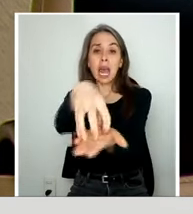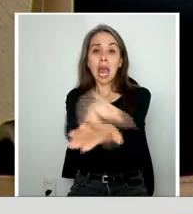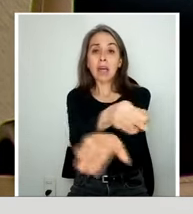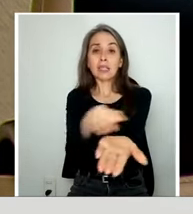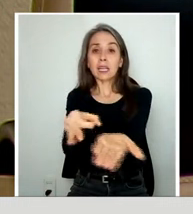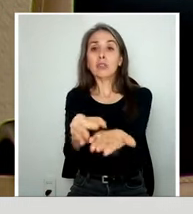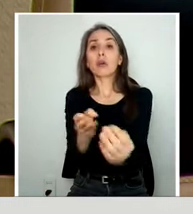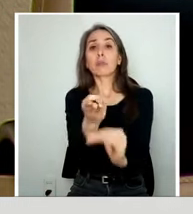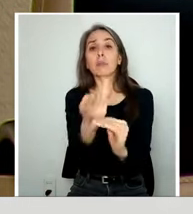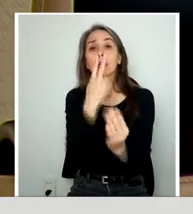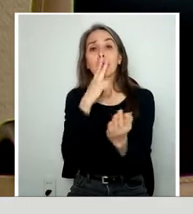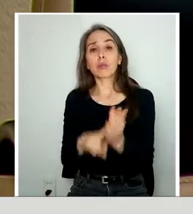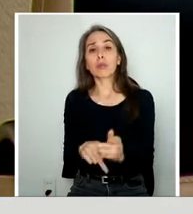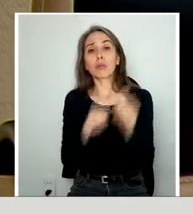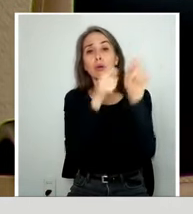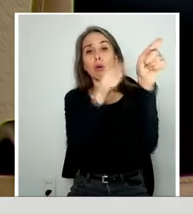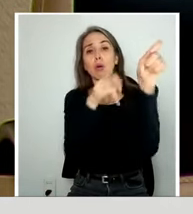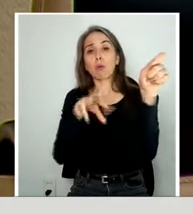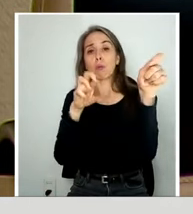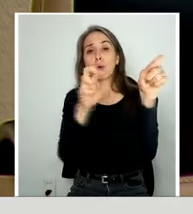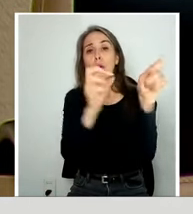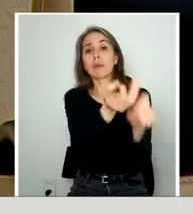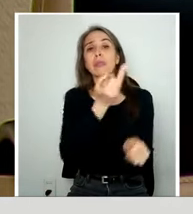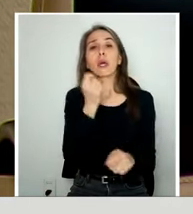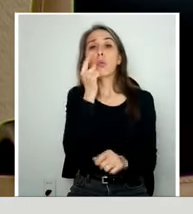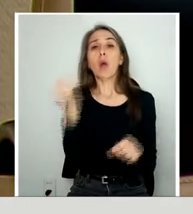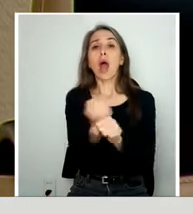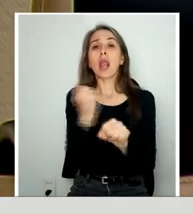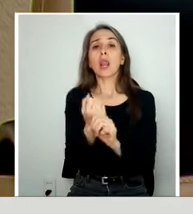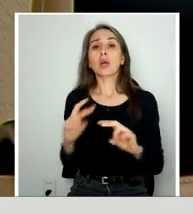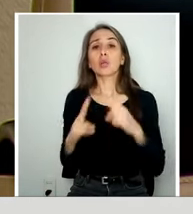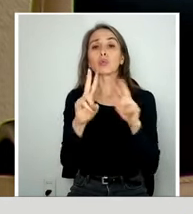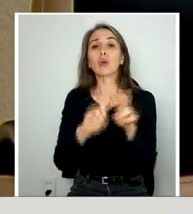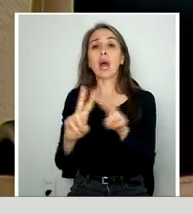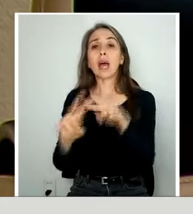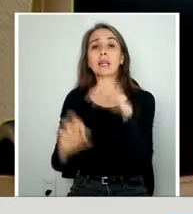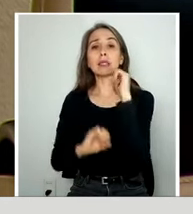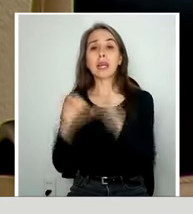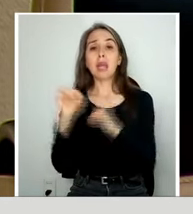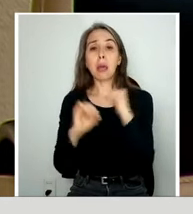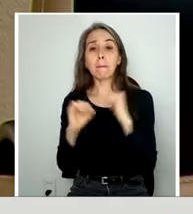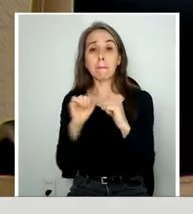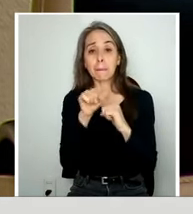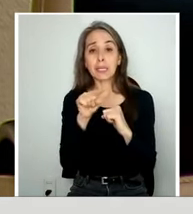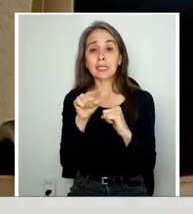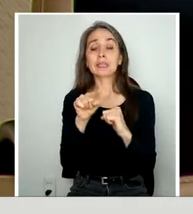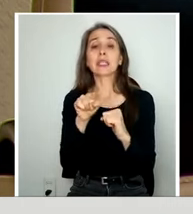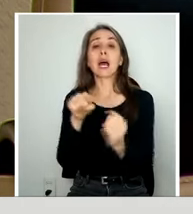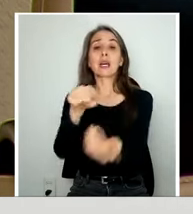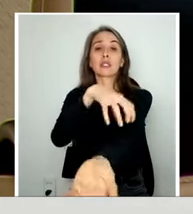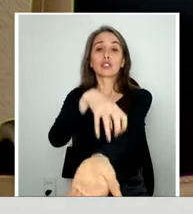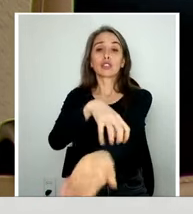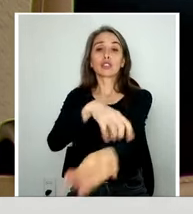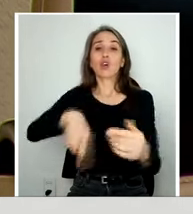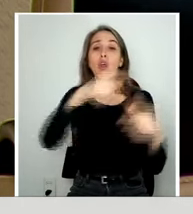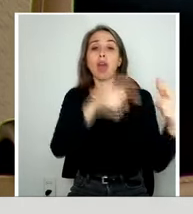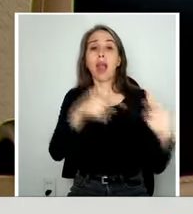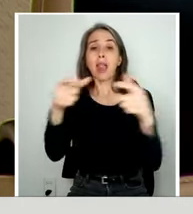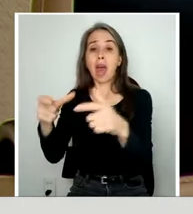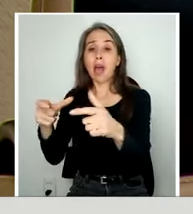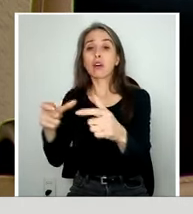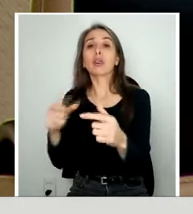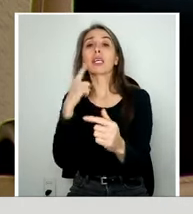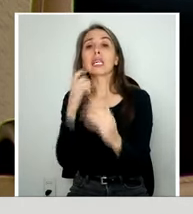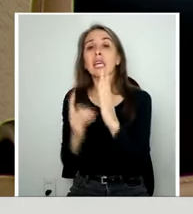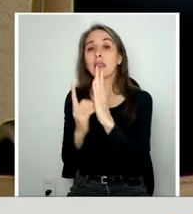Obras Públicas para que nos digan Qué obra está ejecutando esta empresa en la región de los lagos igual esto son los avances de ellos porque no